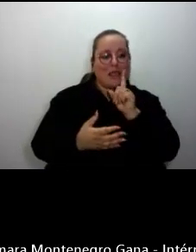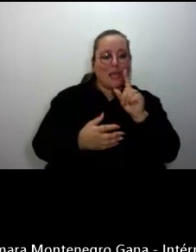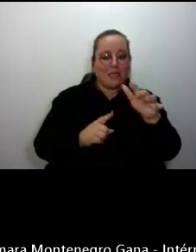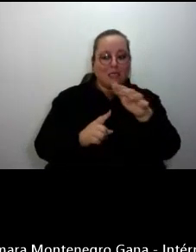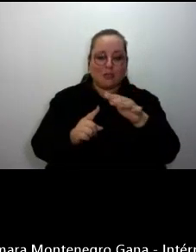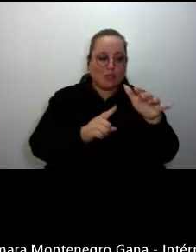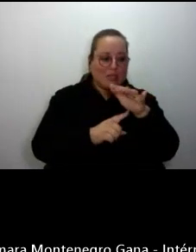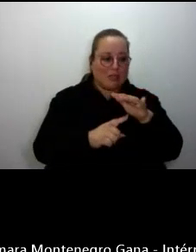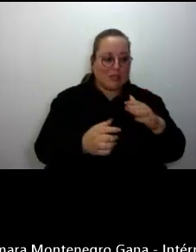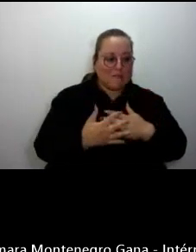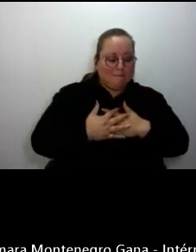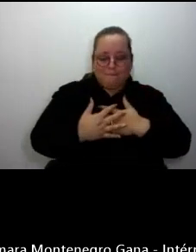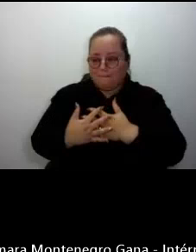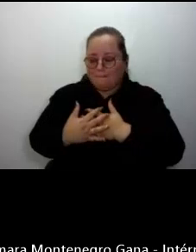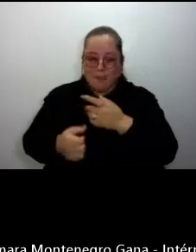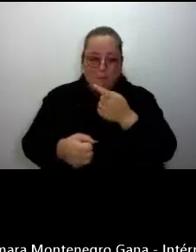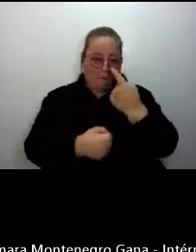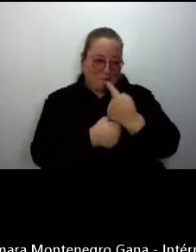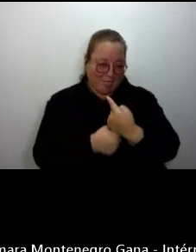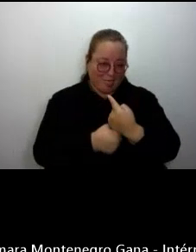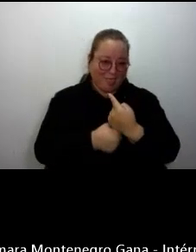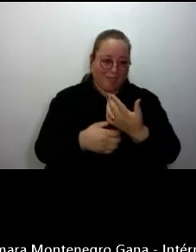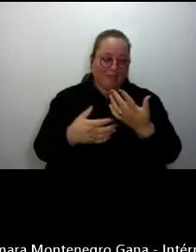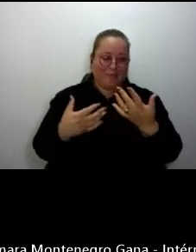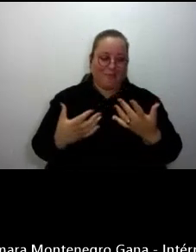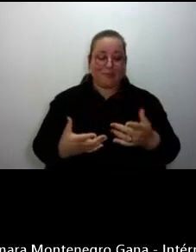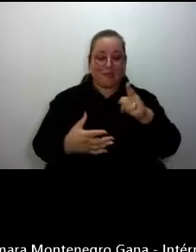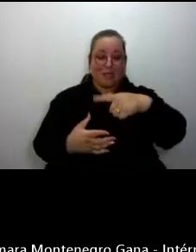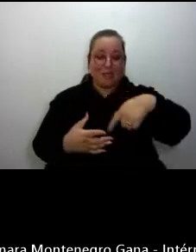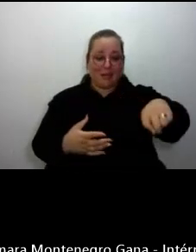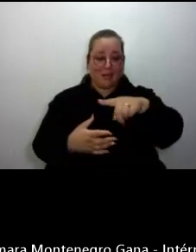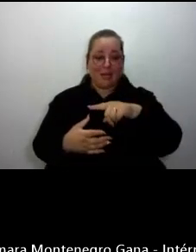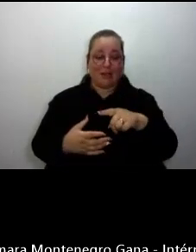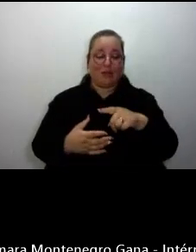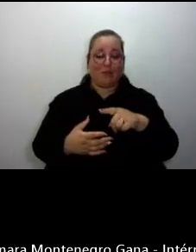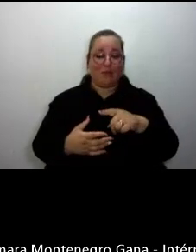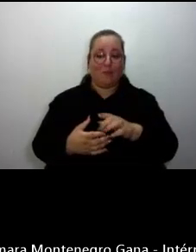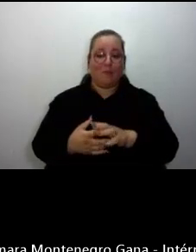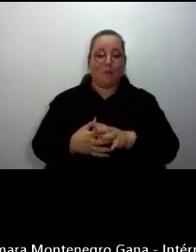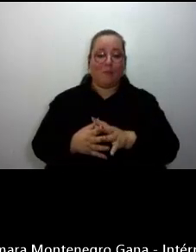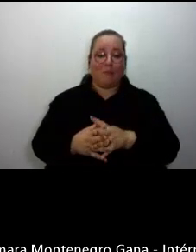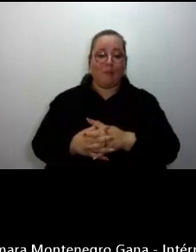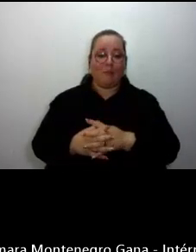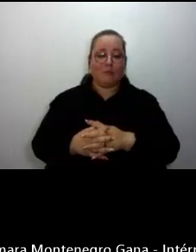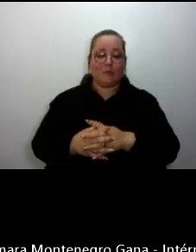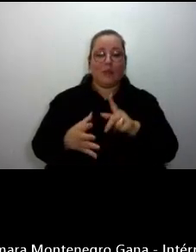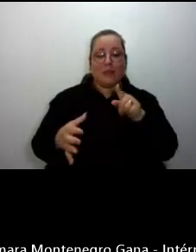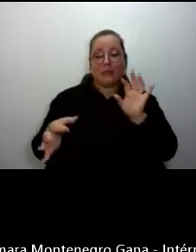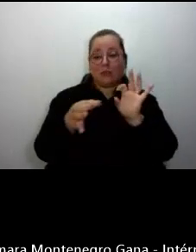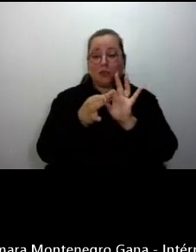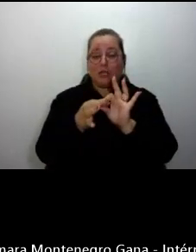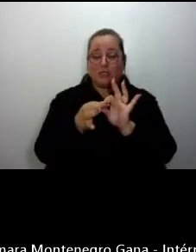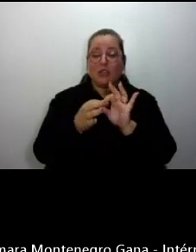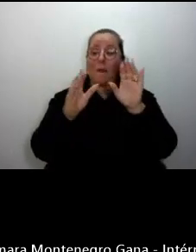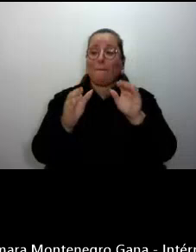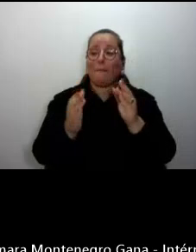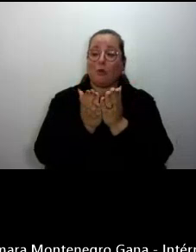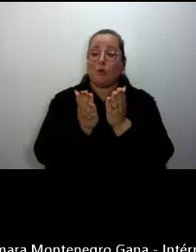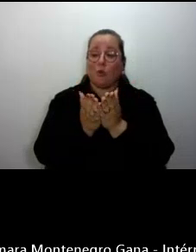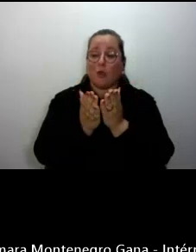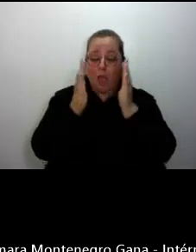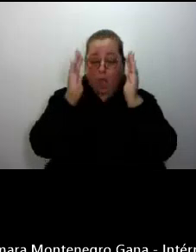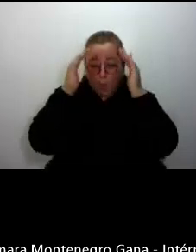presentando en el entorno. En este escenario, ¿verdad?, esta conexión en los estudiantes autistas es